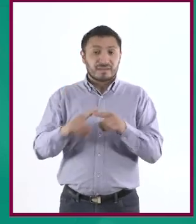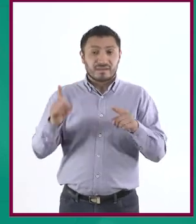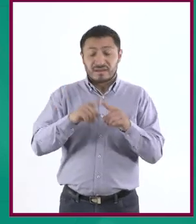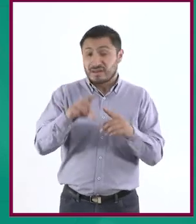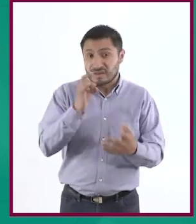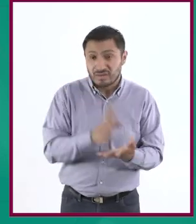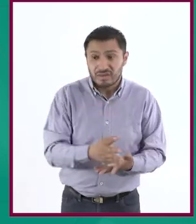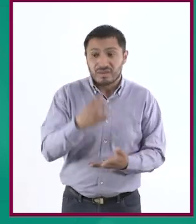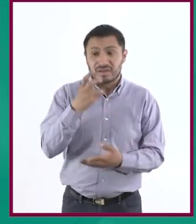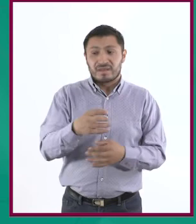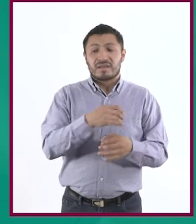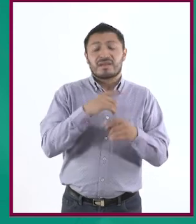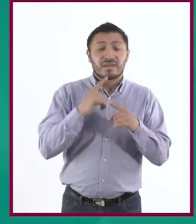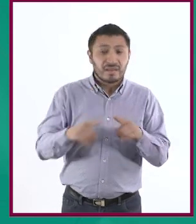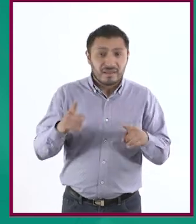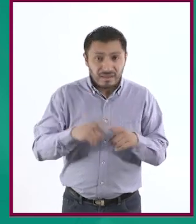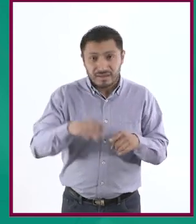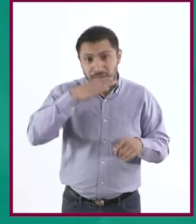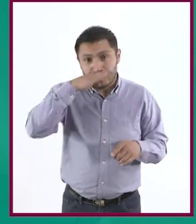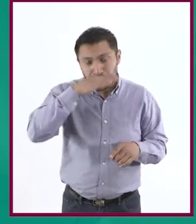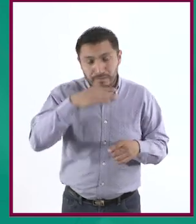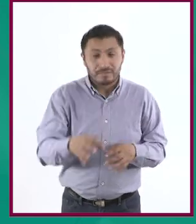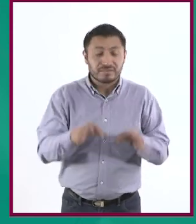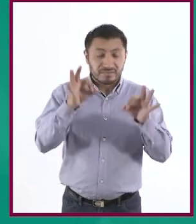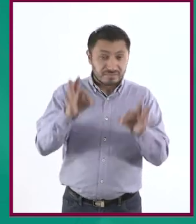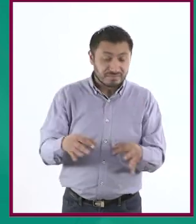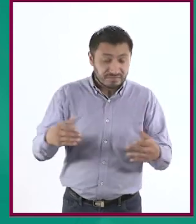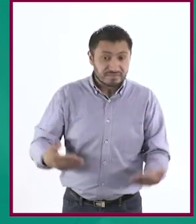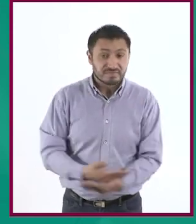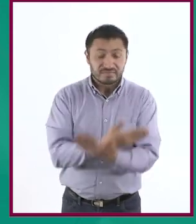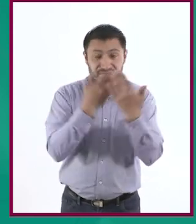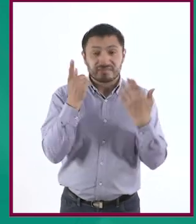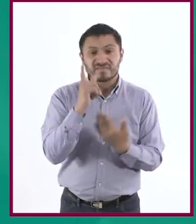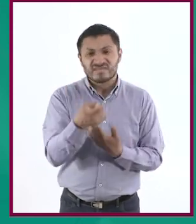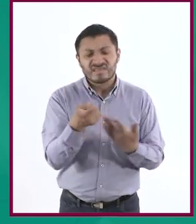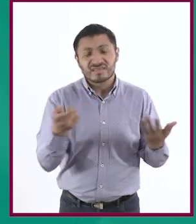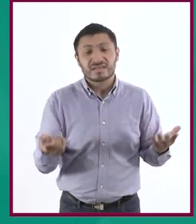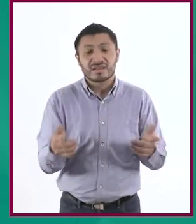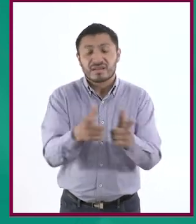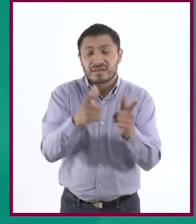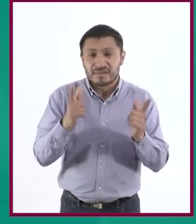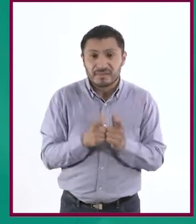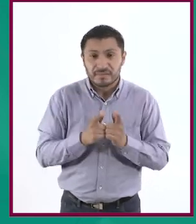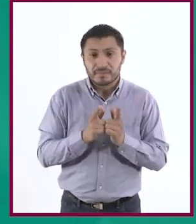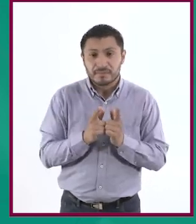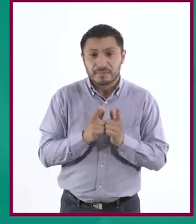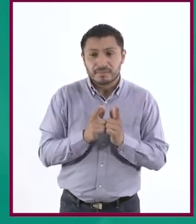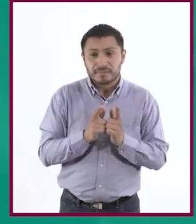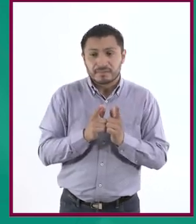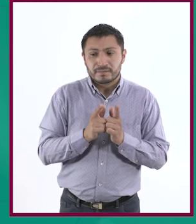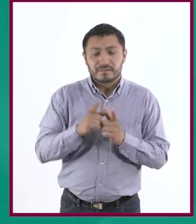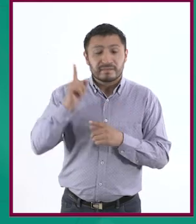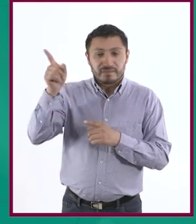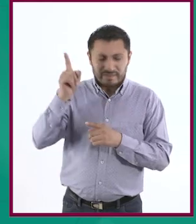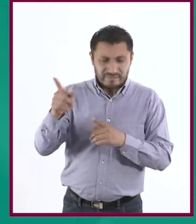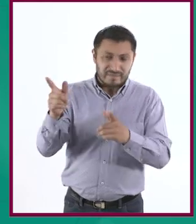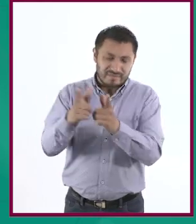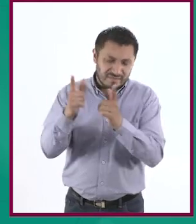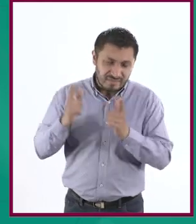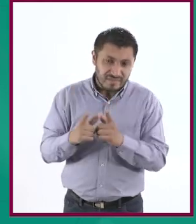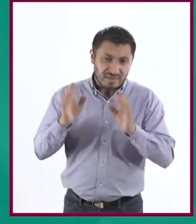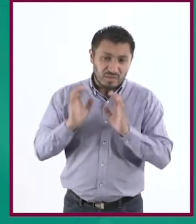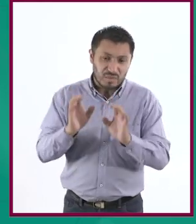única y es una variedad, es un maíz nativo que los grupos Ayuk o Mijes pues han conservado